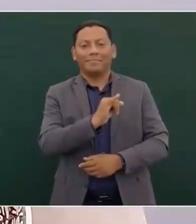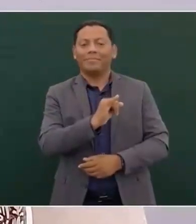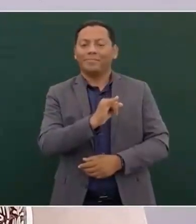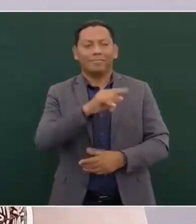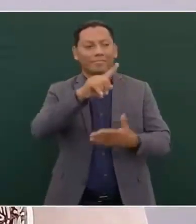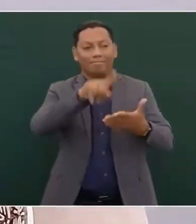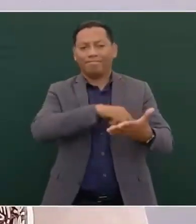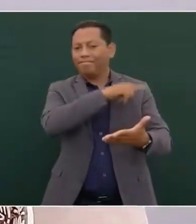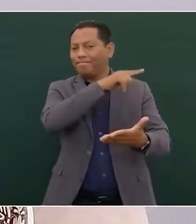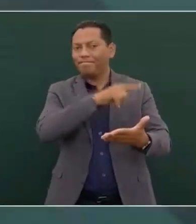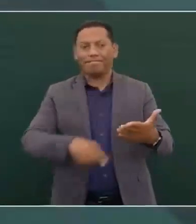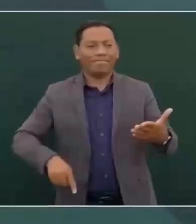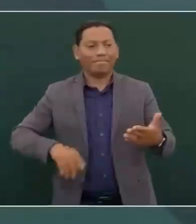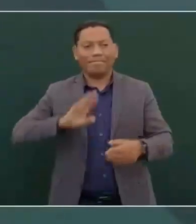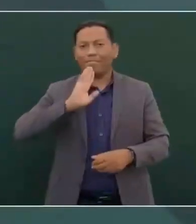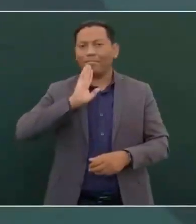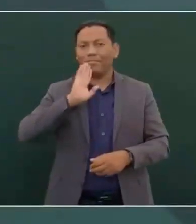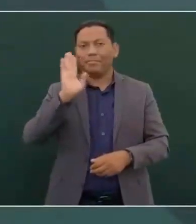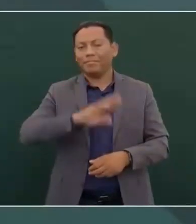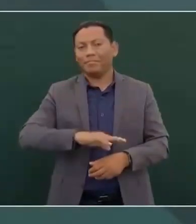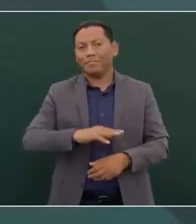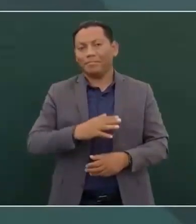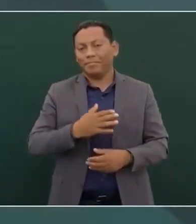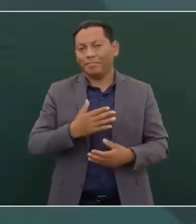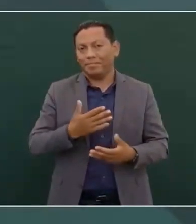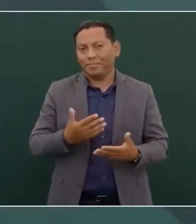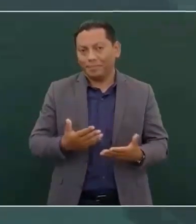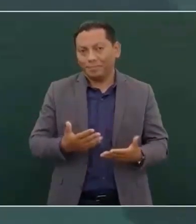repruebo lo de la